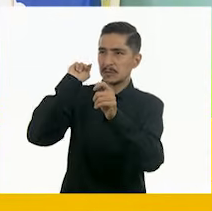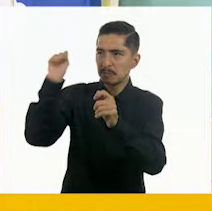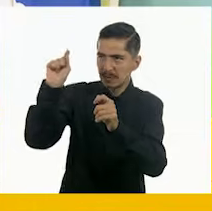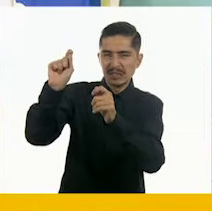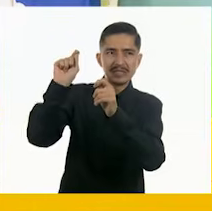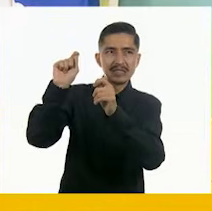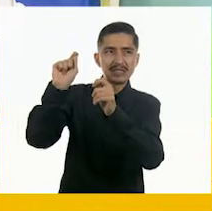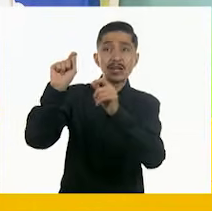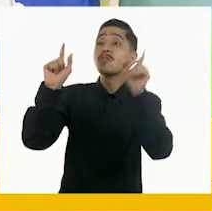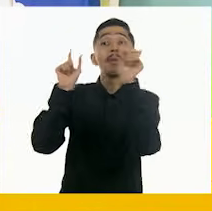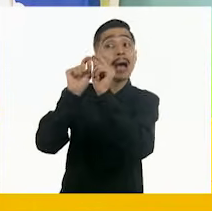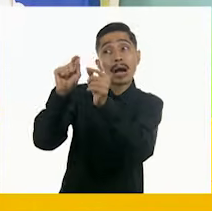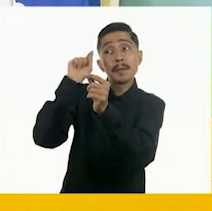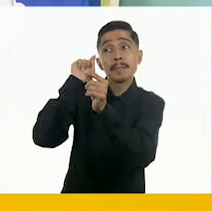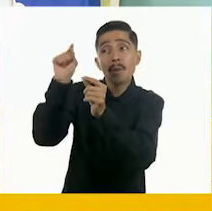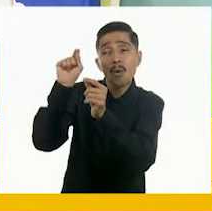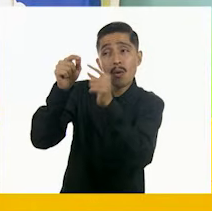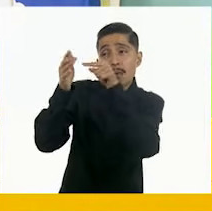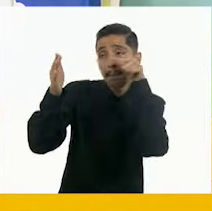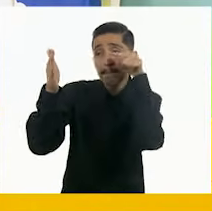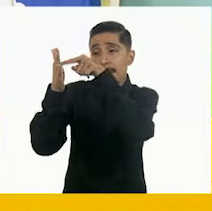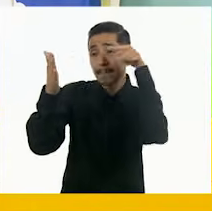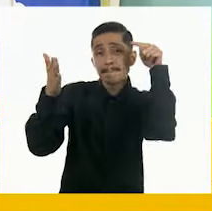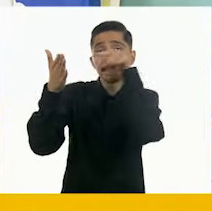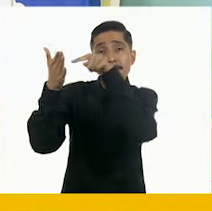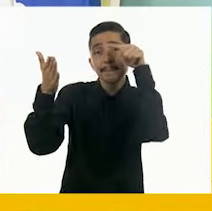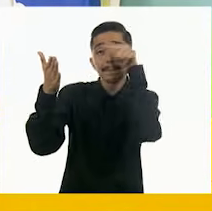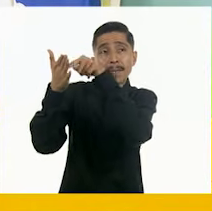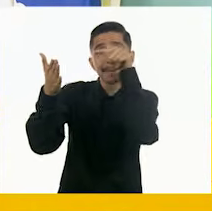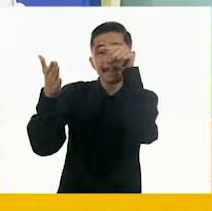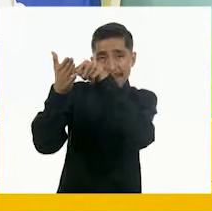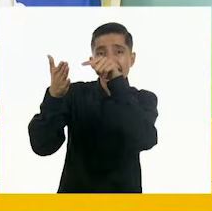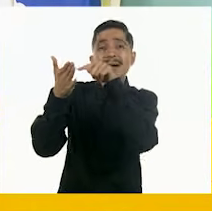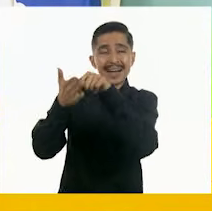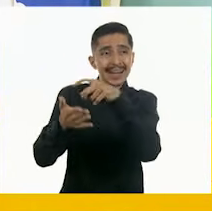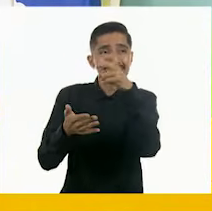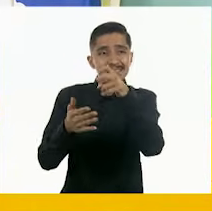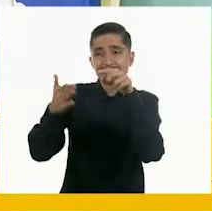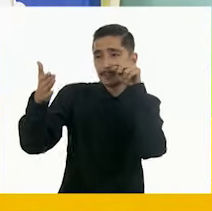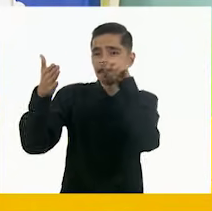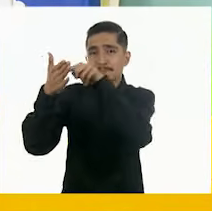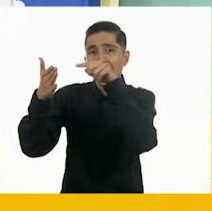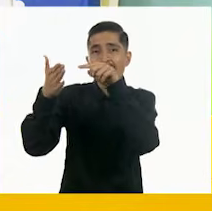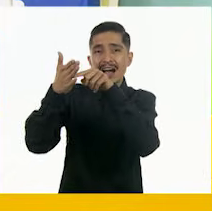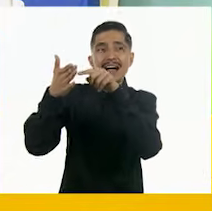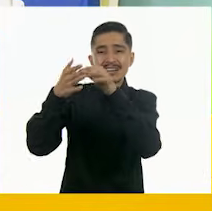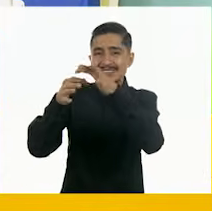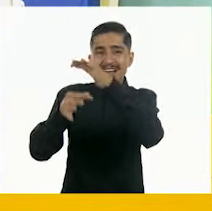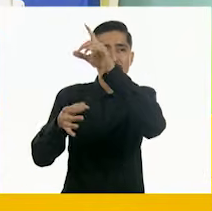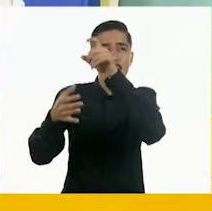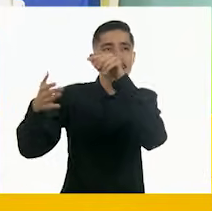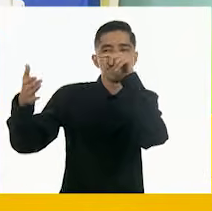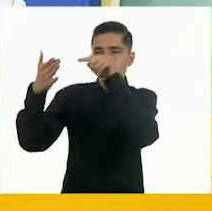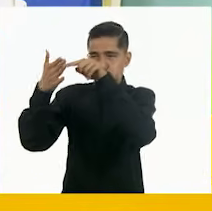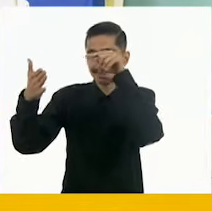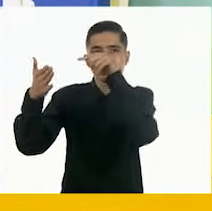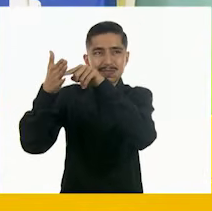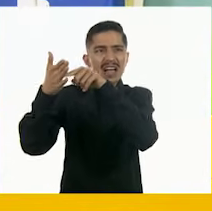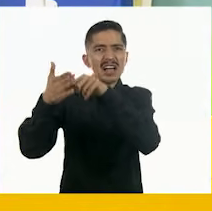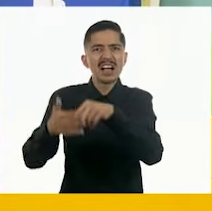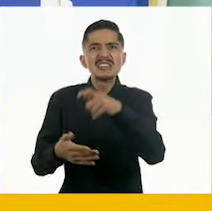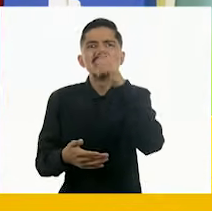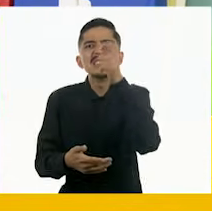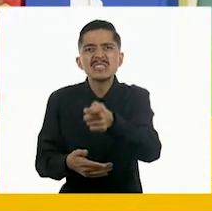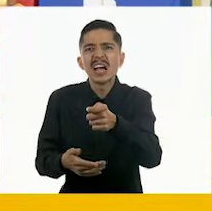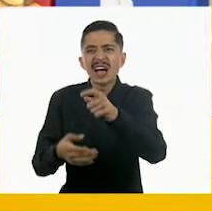Con la punta, con la punta. Muy bien. Pícalo en la... Ándale, ahí. Ajá. ¿Qué